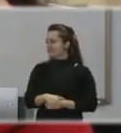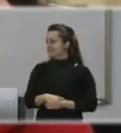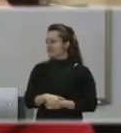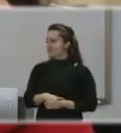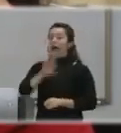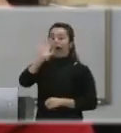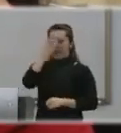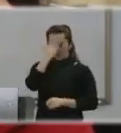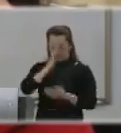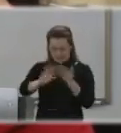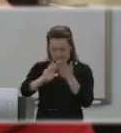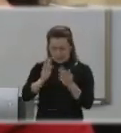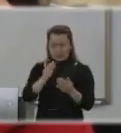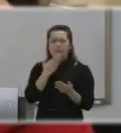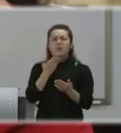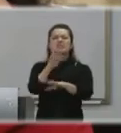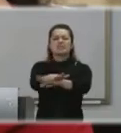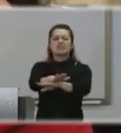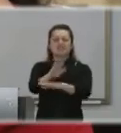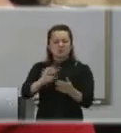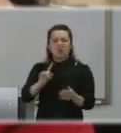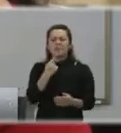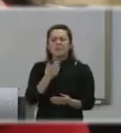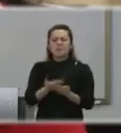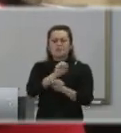buenos días, perdón, fue sin querer queriendo.